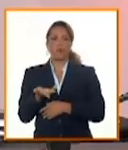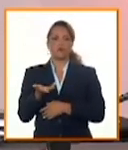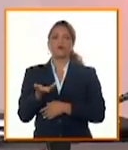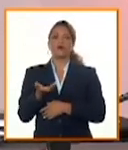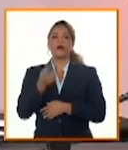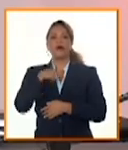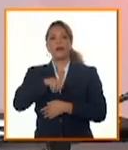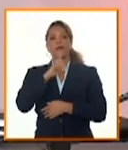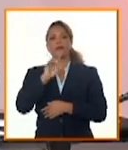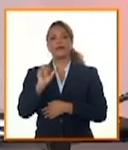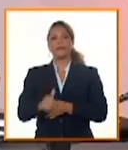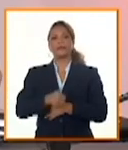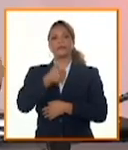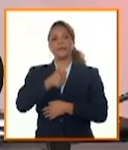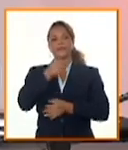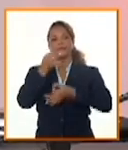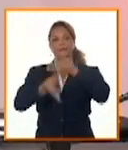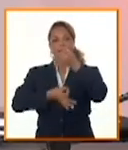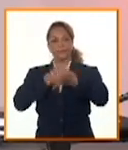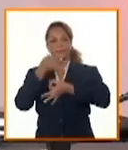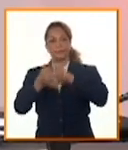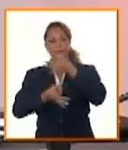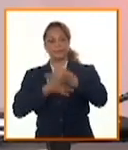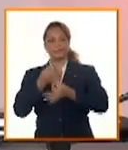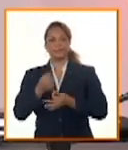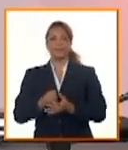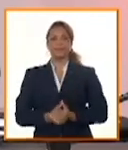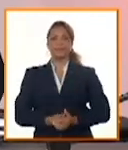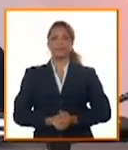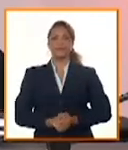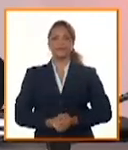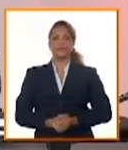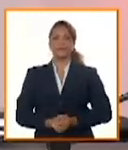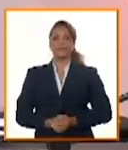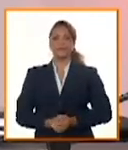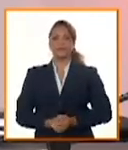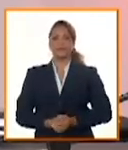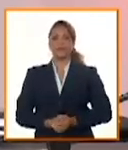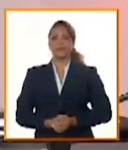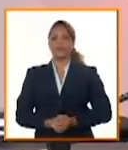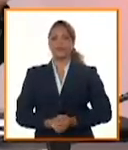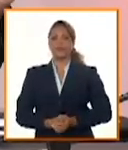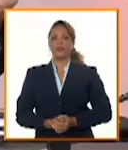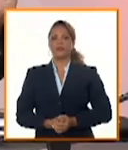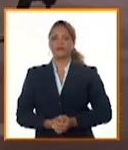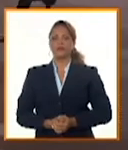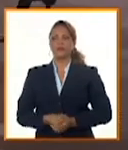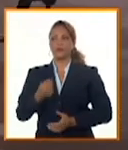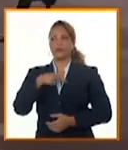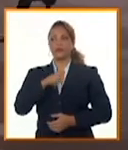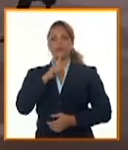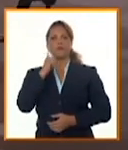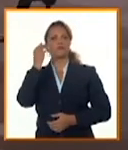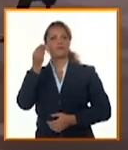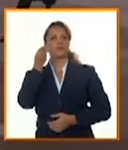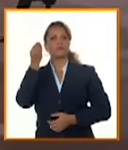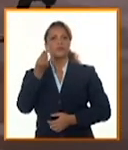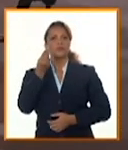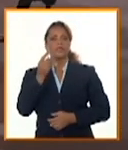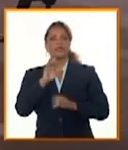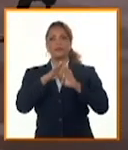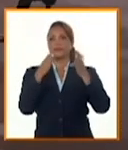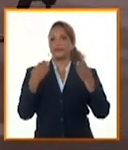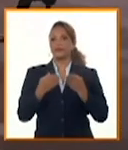presidente del Banco Central de cuba El compañero Joaquín Alonso y poder Pues situar en contexto